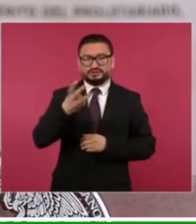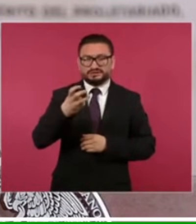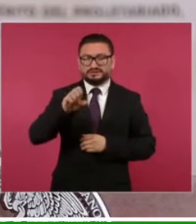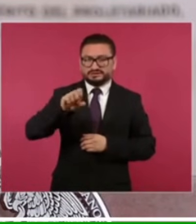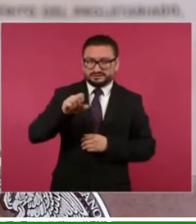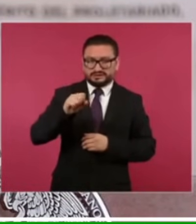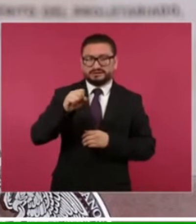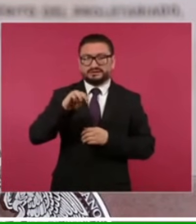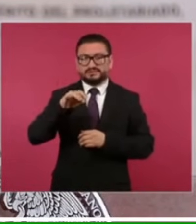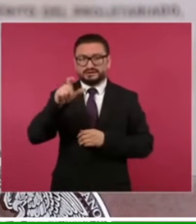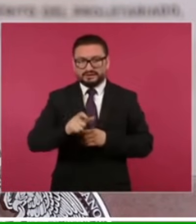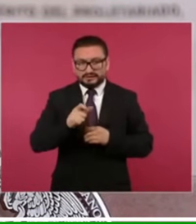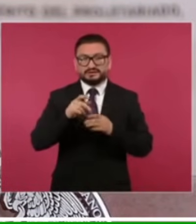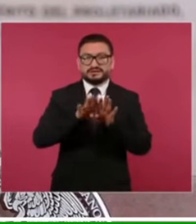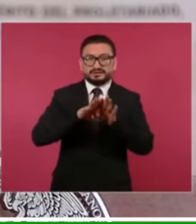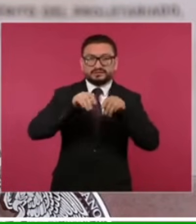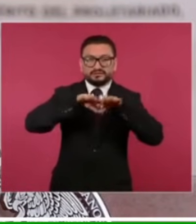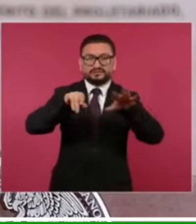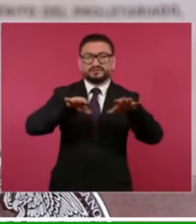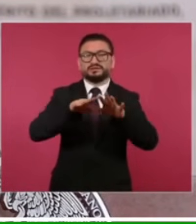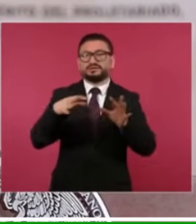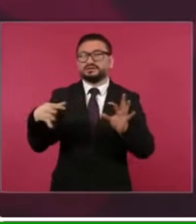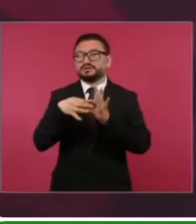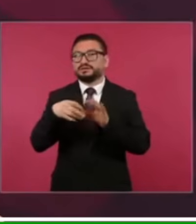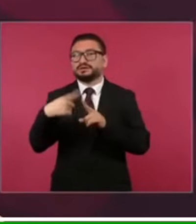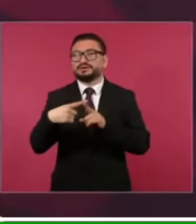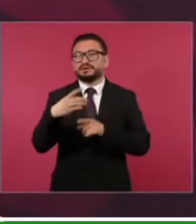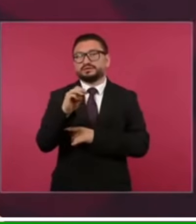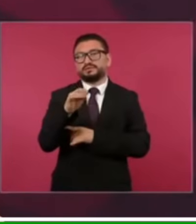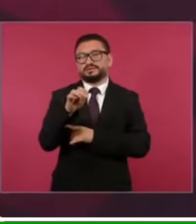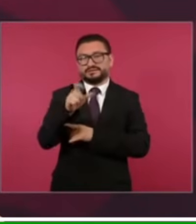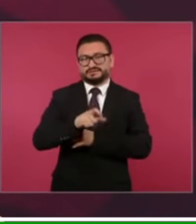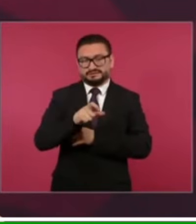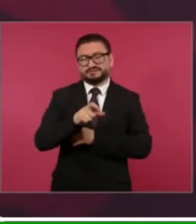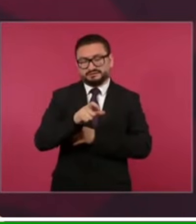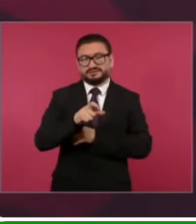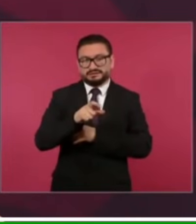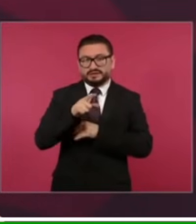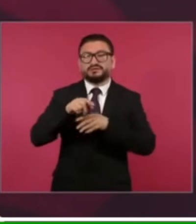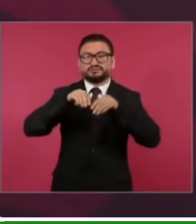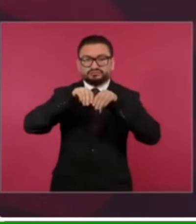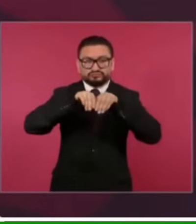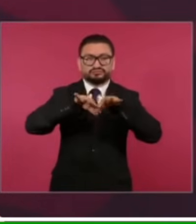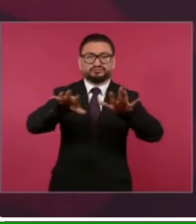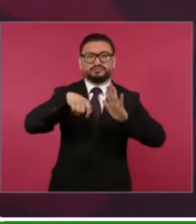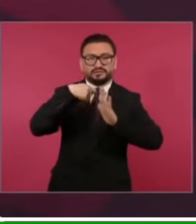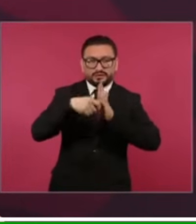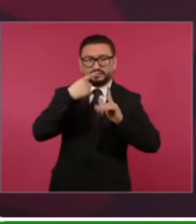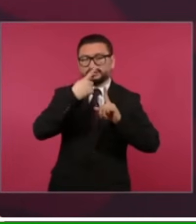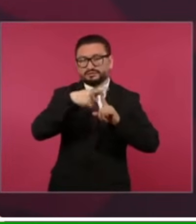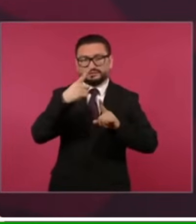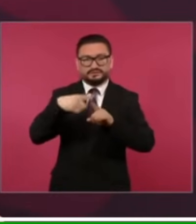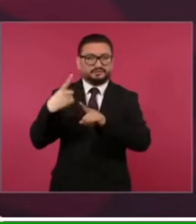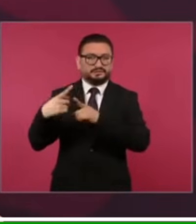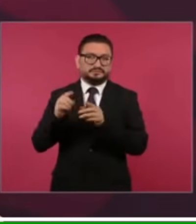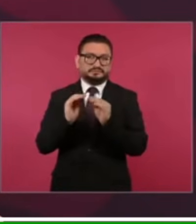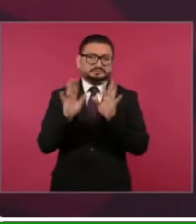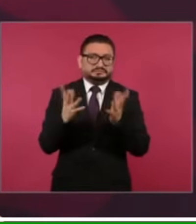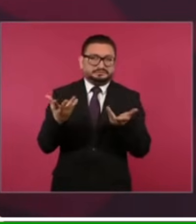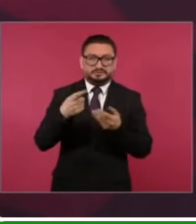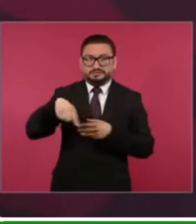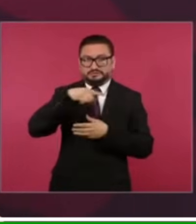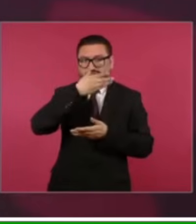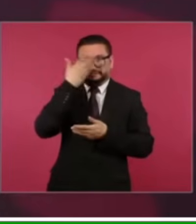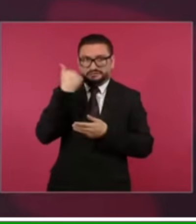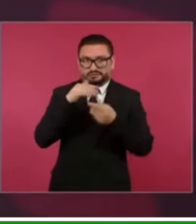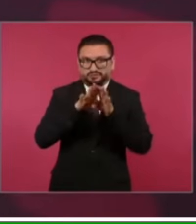EW360MX, agencia de marketing digital que tiene entre sus clientes a la Coparmex, para la que realiza campañas audiovisuales y de publicidad, ni modo que no sepan que